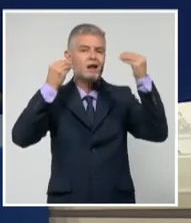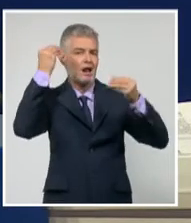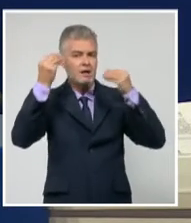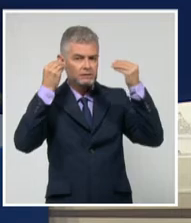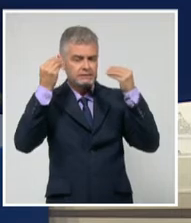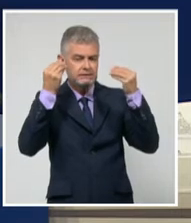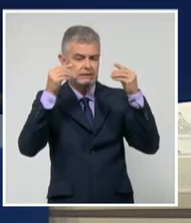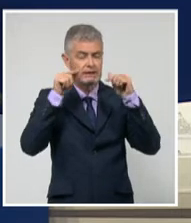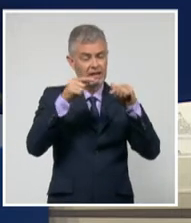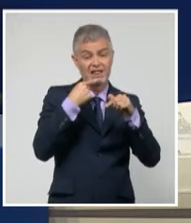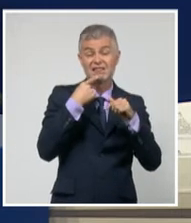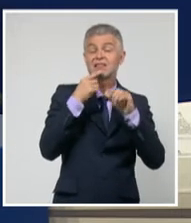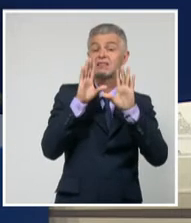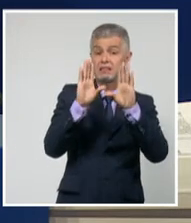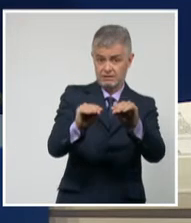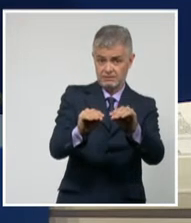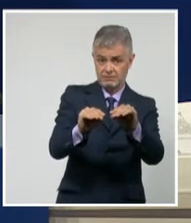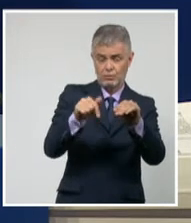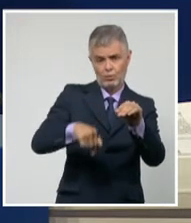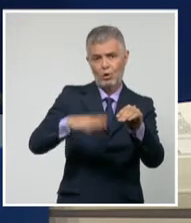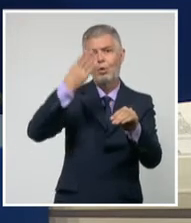que Cuba